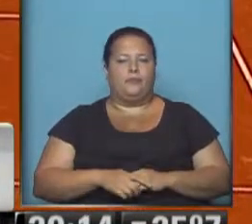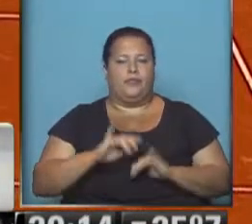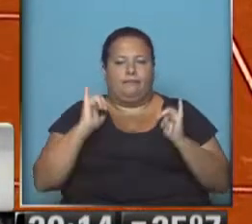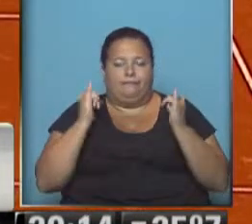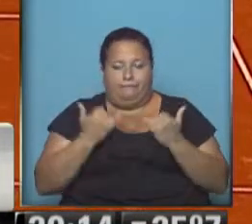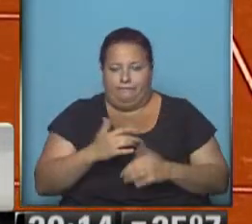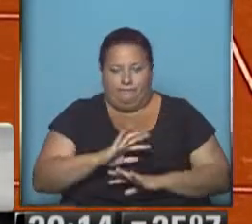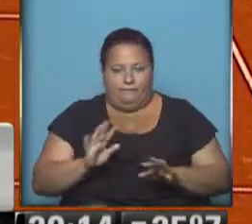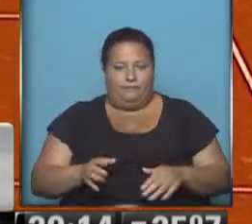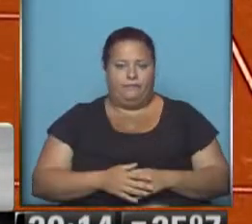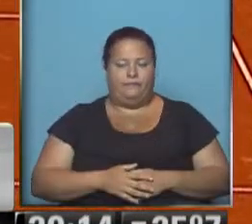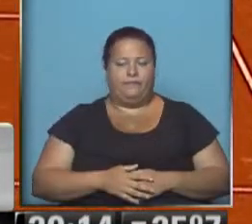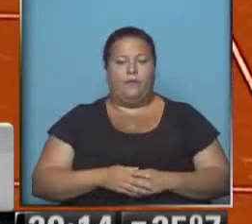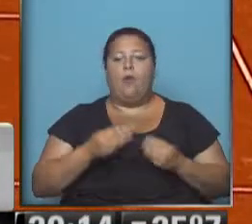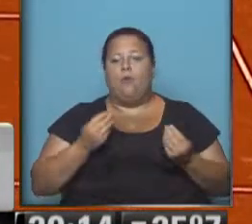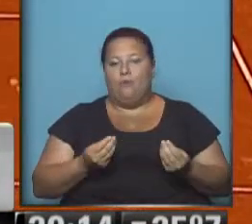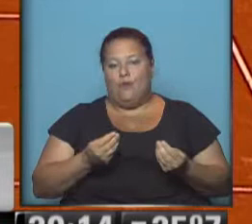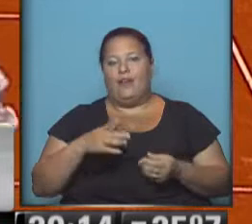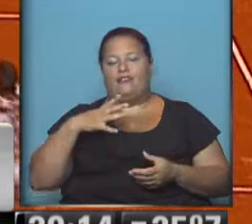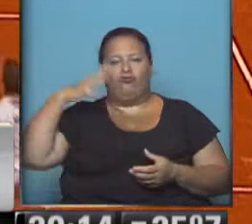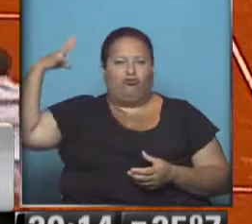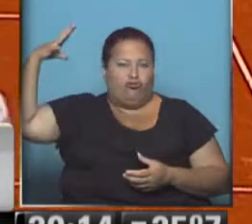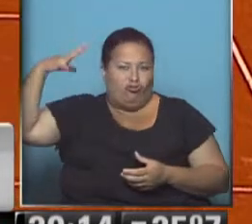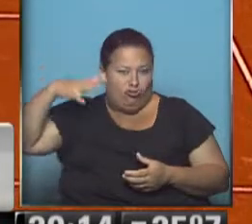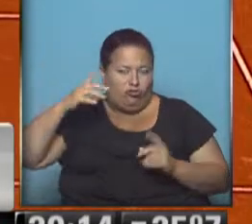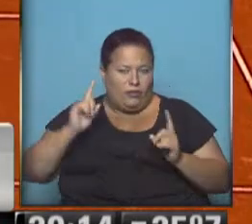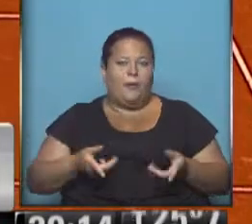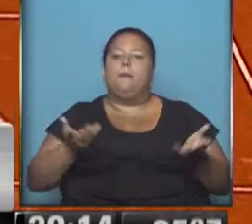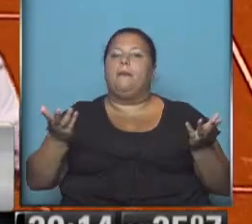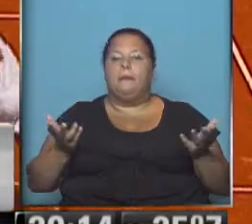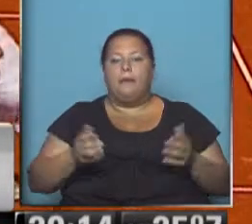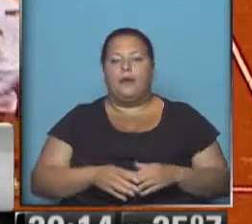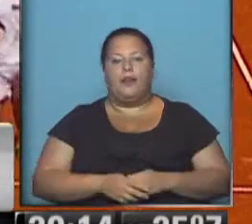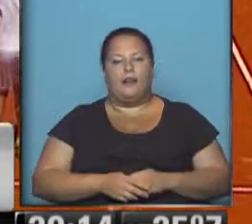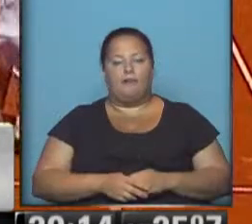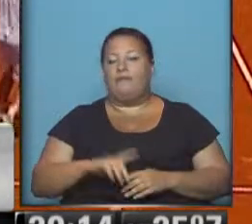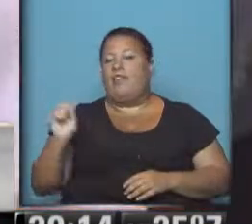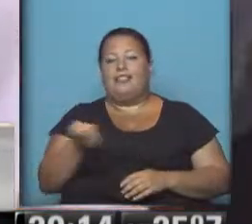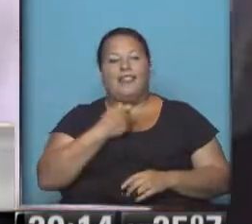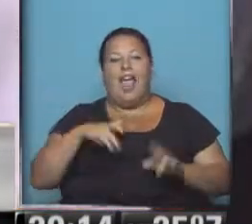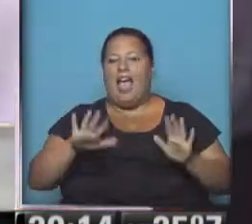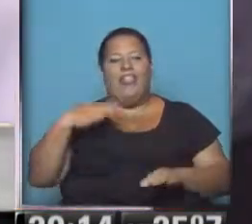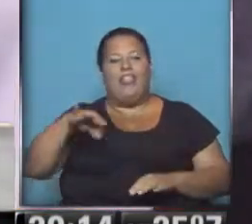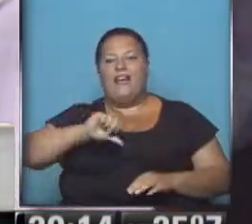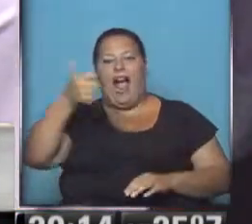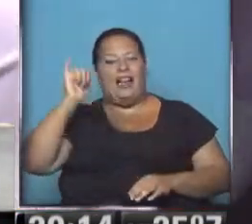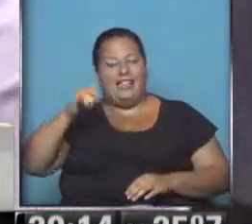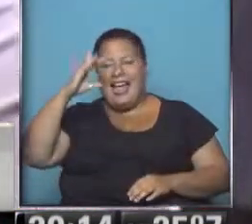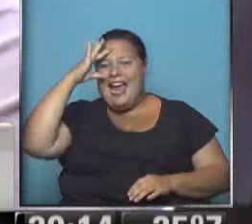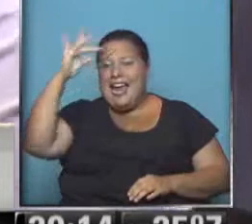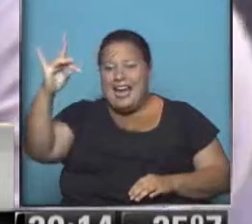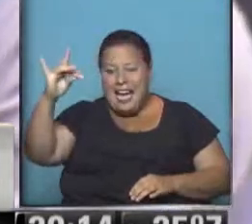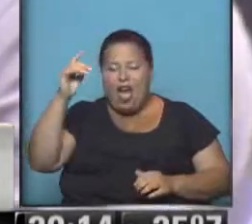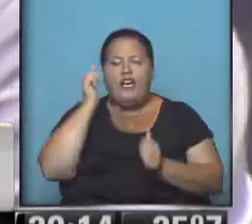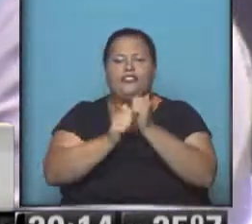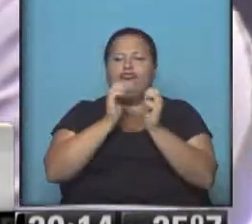Desnutrido. Por supuesto, insolado. Pero bueno, es el tenis, había que ganar. Fue el récord de